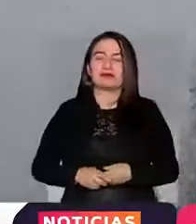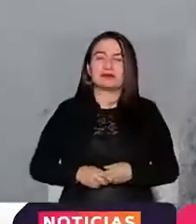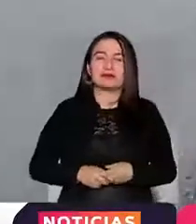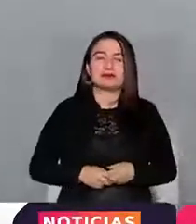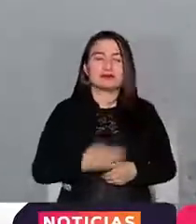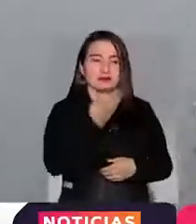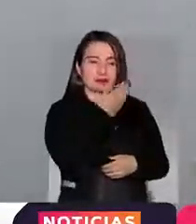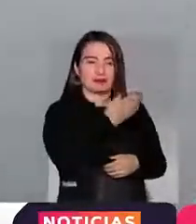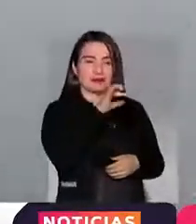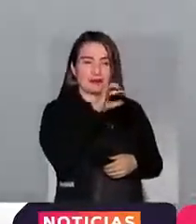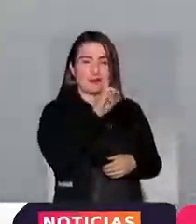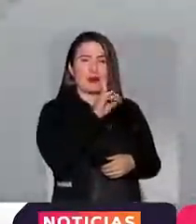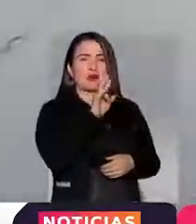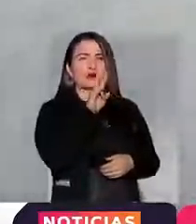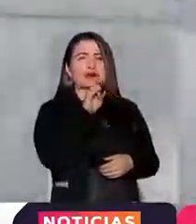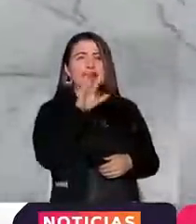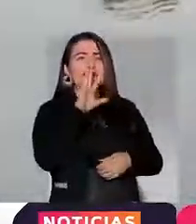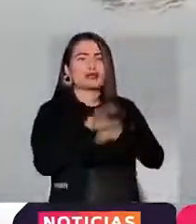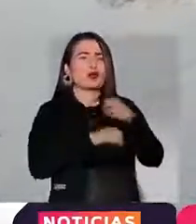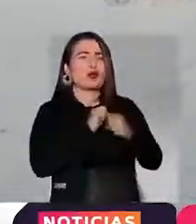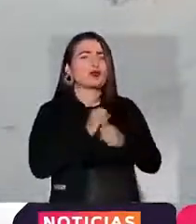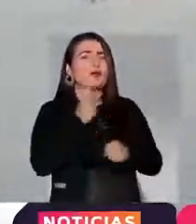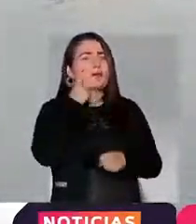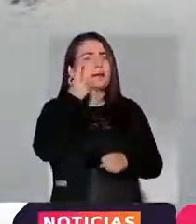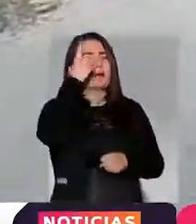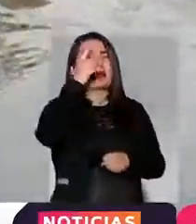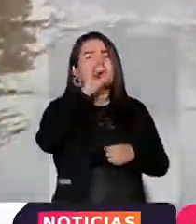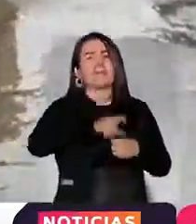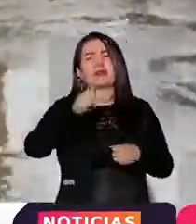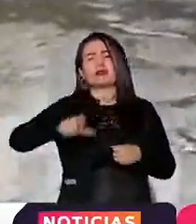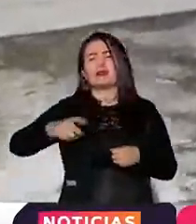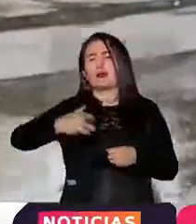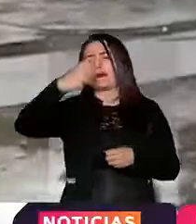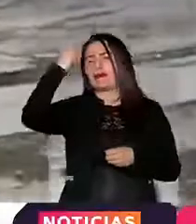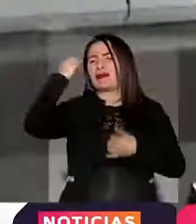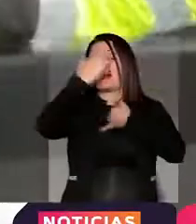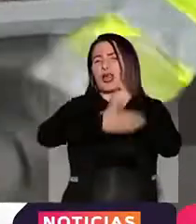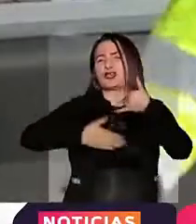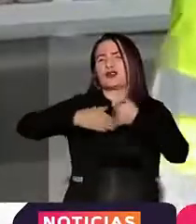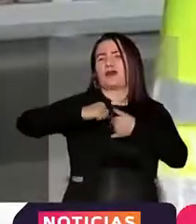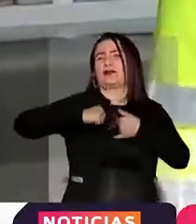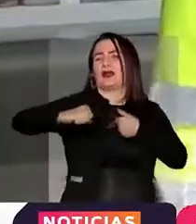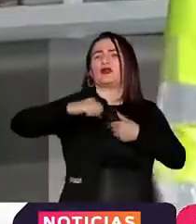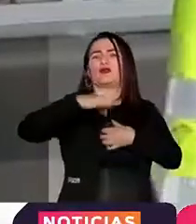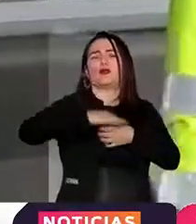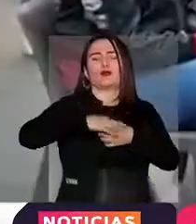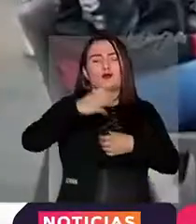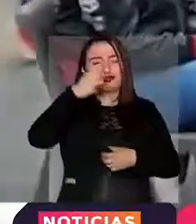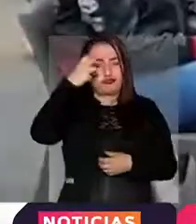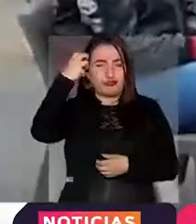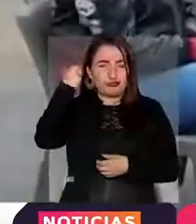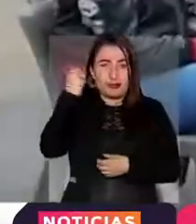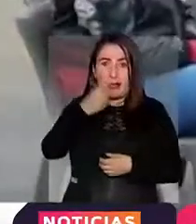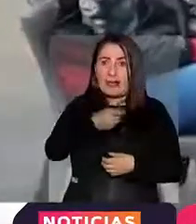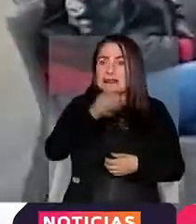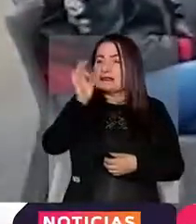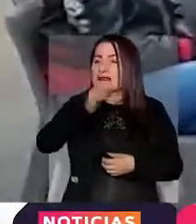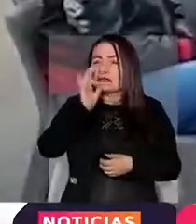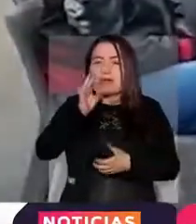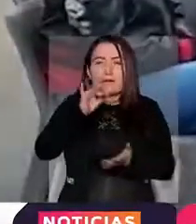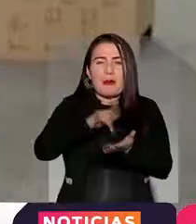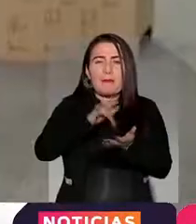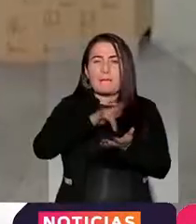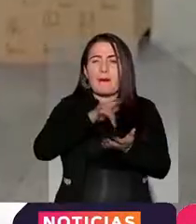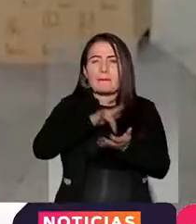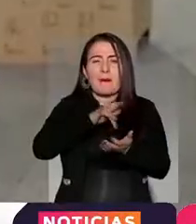Pedro Corredor, de 75 años, fue una de las primeras personas en todo el territorio nacional en ejercer su derecho al voto. No le falla la cita desde que fue